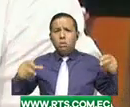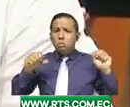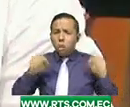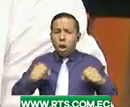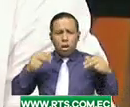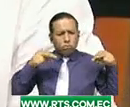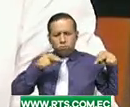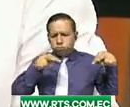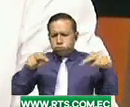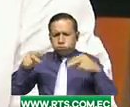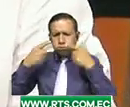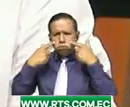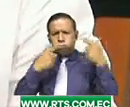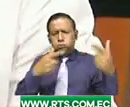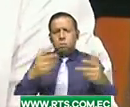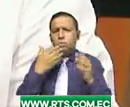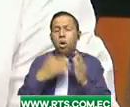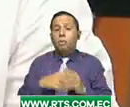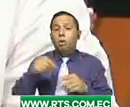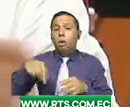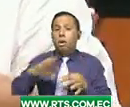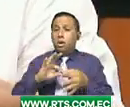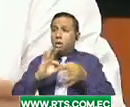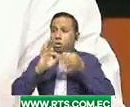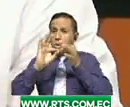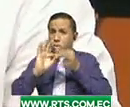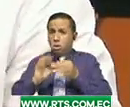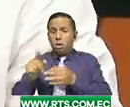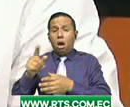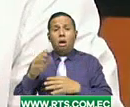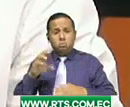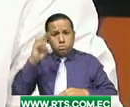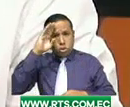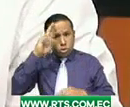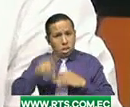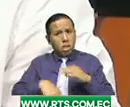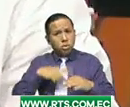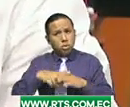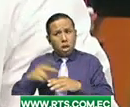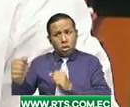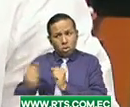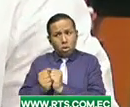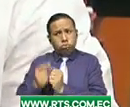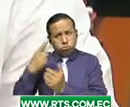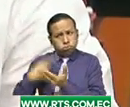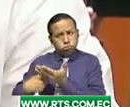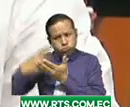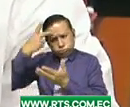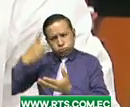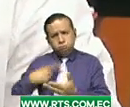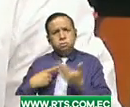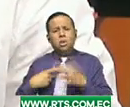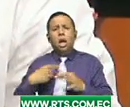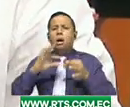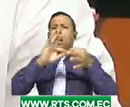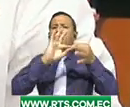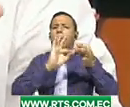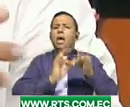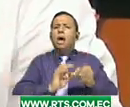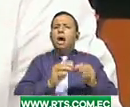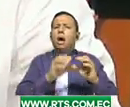hacer 2 UPC, el uno aquí en el Cerro Las Cabras, ya está aprobado por parte de la Policía Nacional, cómo va a hacer los UPC, y el otro aquí en... en la Belgilder, al